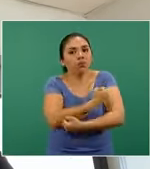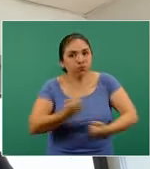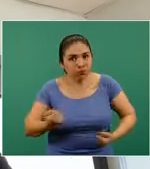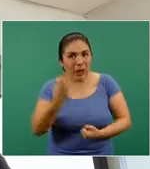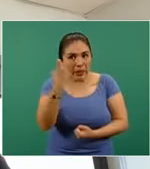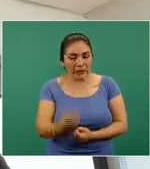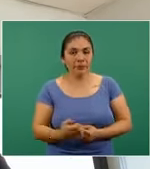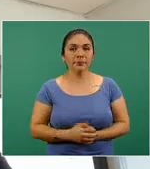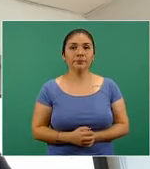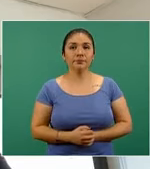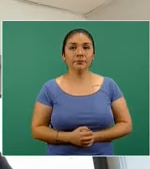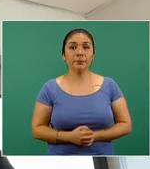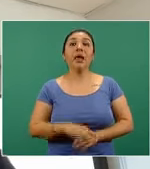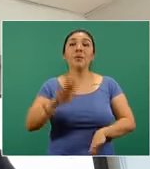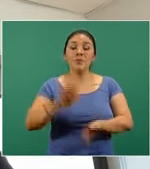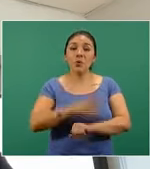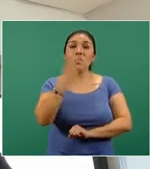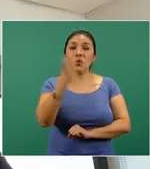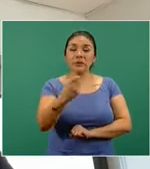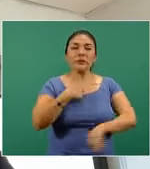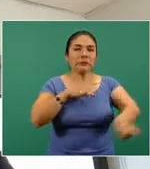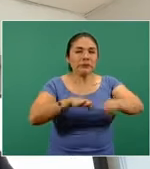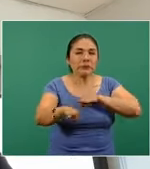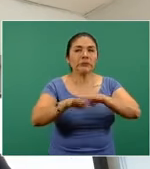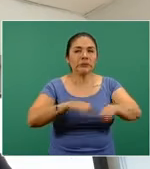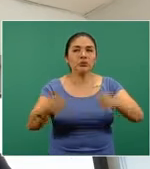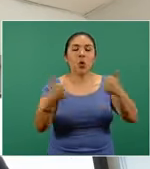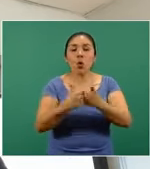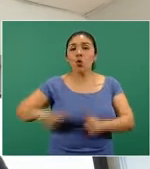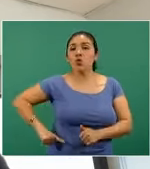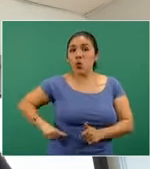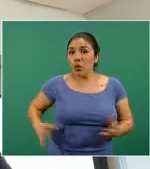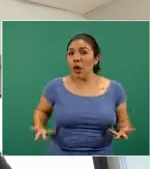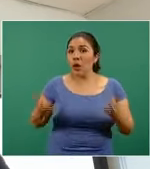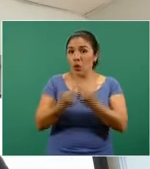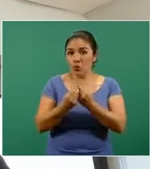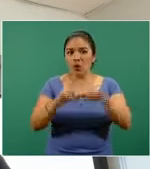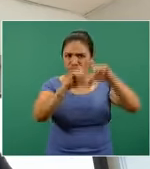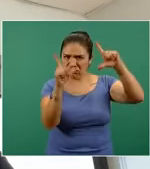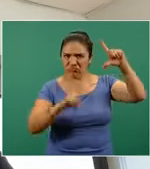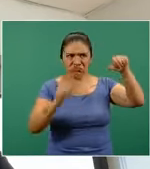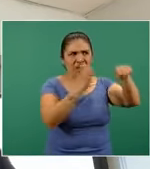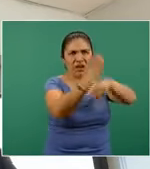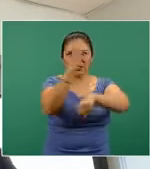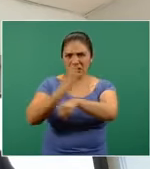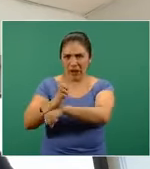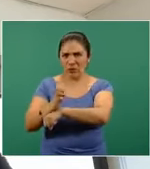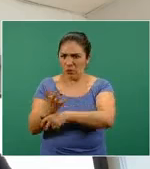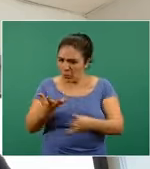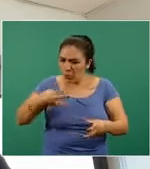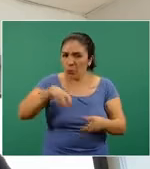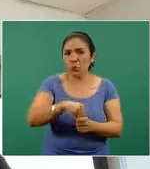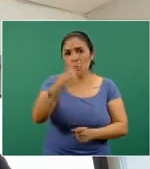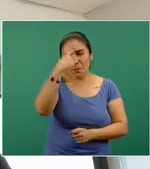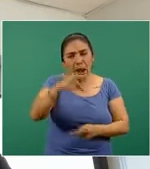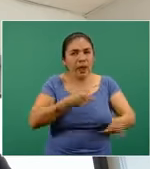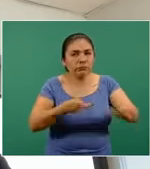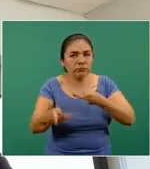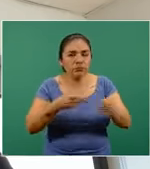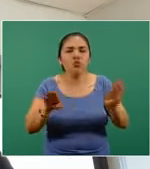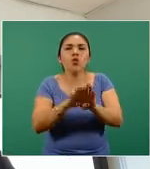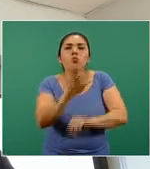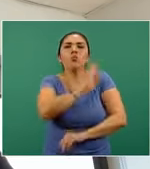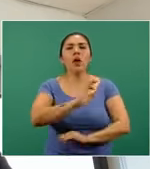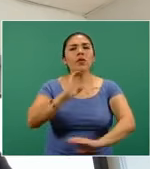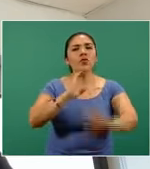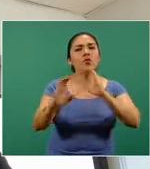obesidad. Por ello, trabajamos junto con los gobiernos nacional y estatales para definir estrategias de